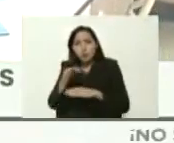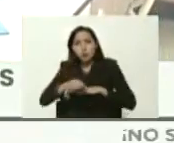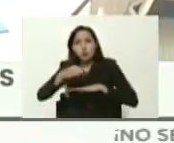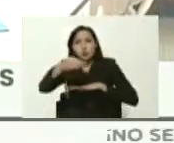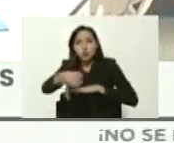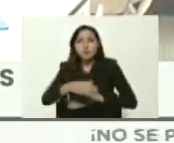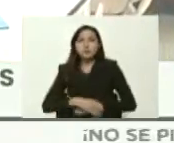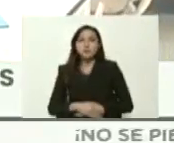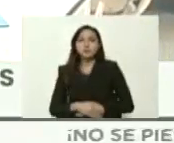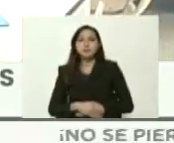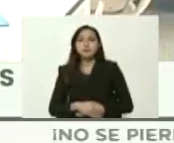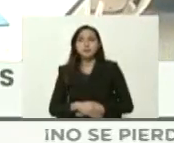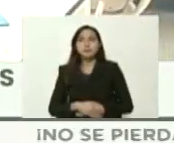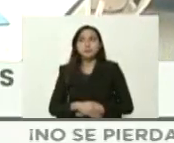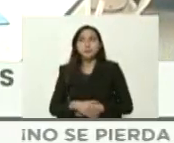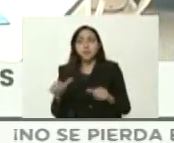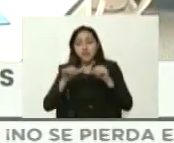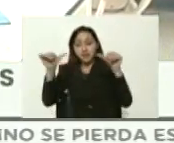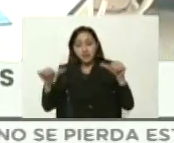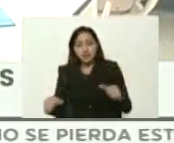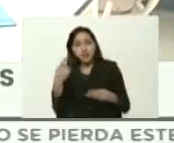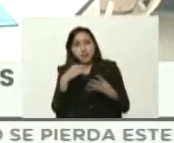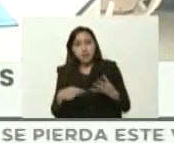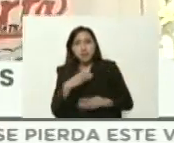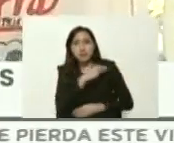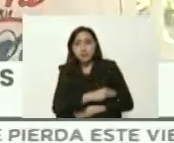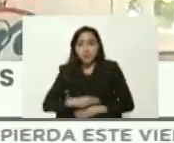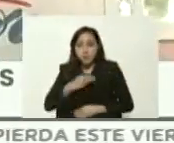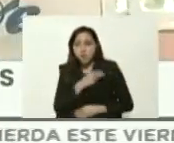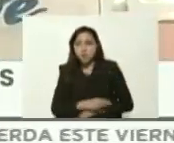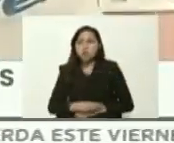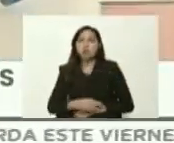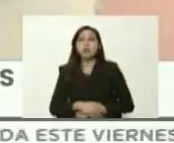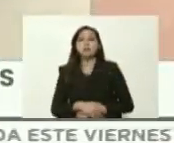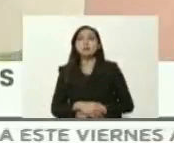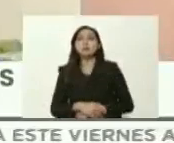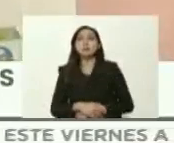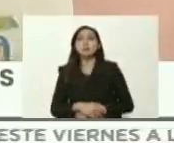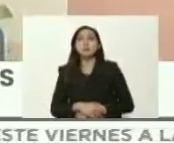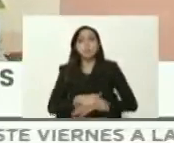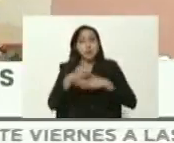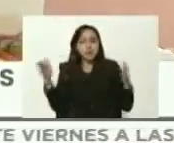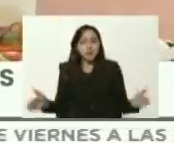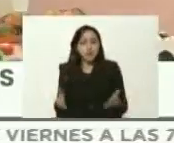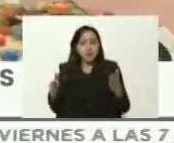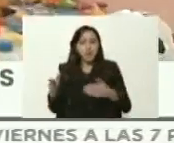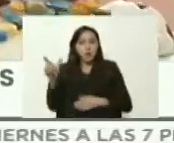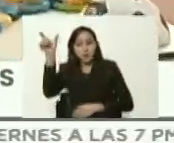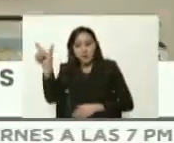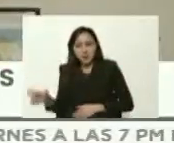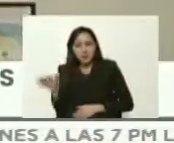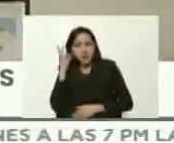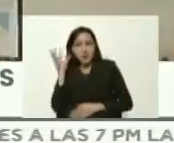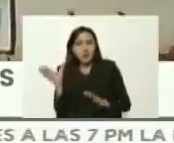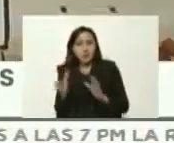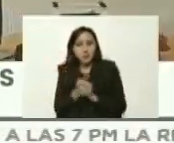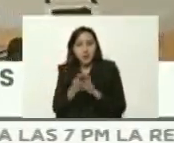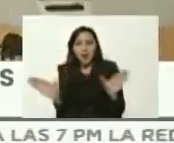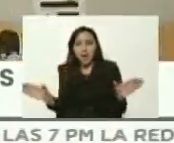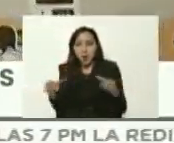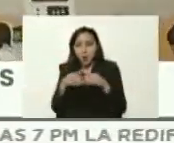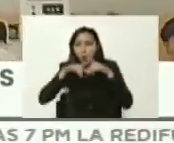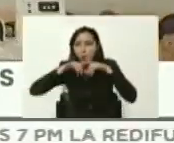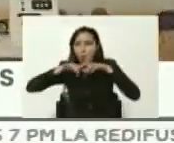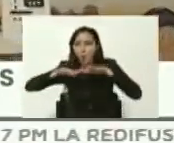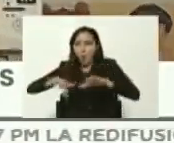¿verdad?, del sistema de misiones estatal y regional con mucho empuje. La compañera Zulibé Martínez y su equipo se ha